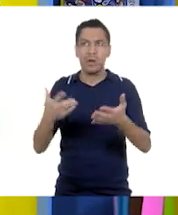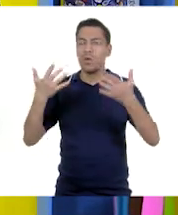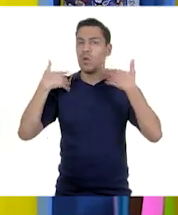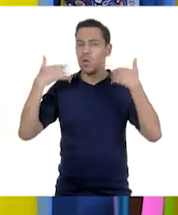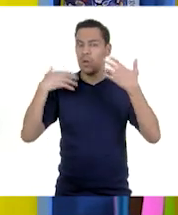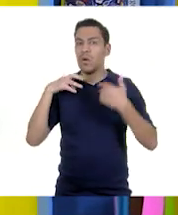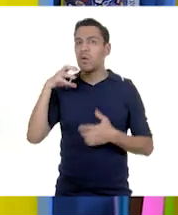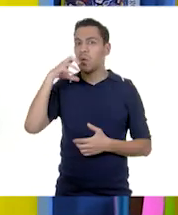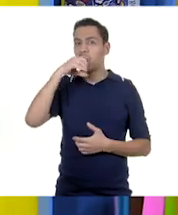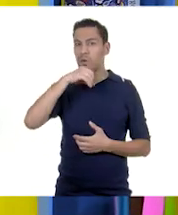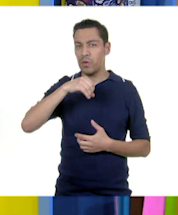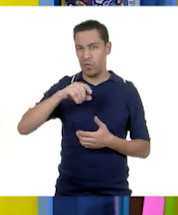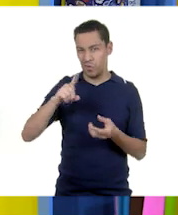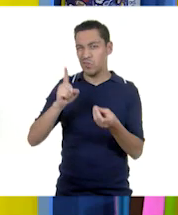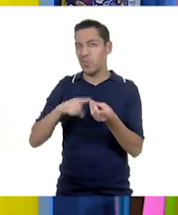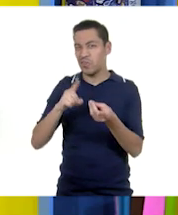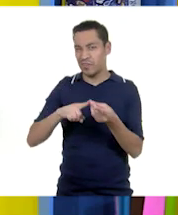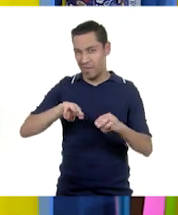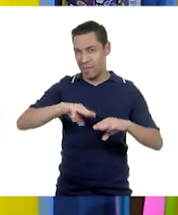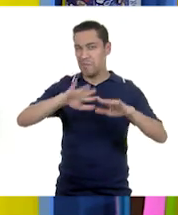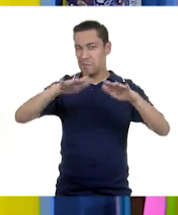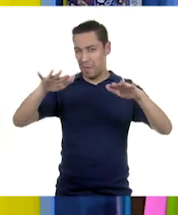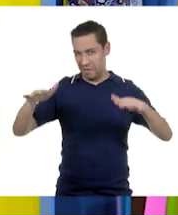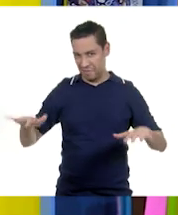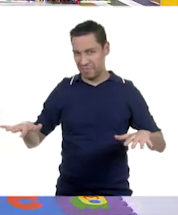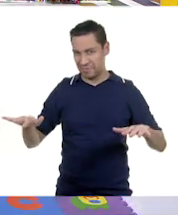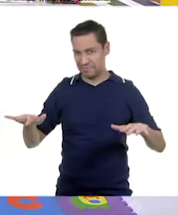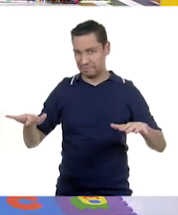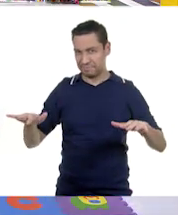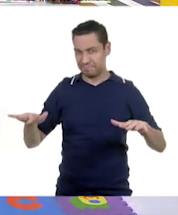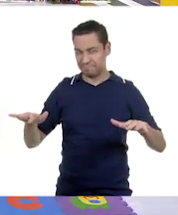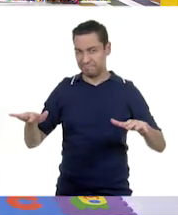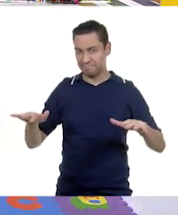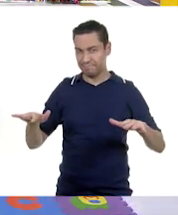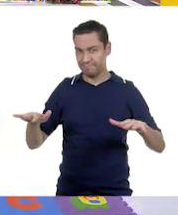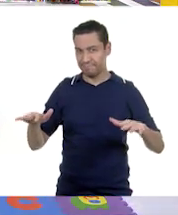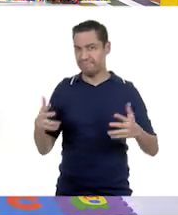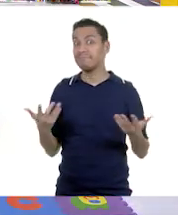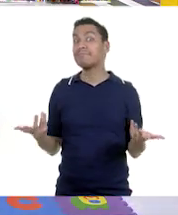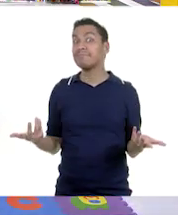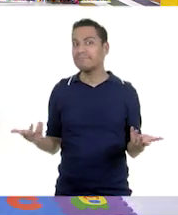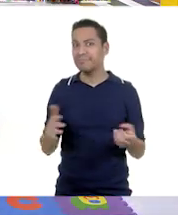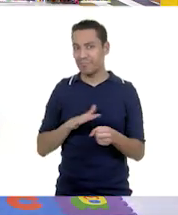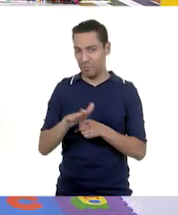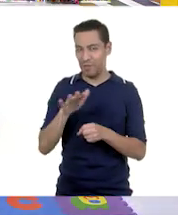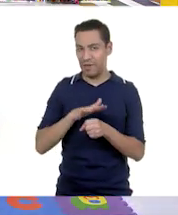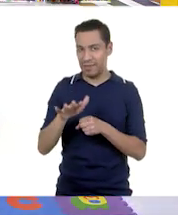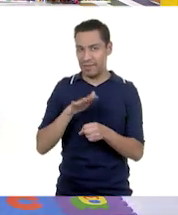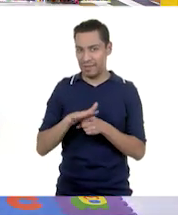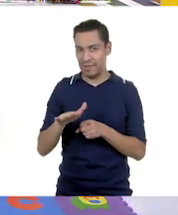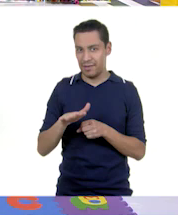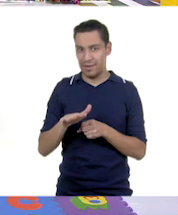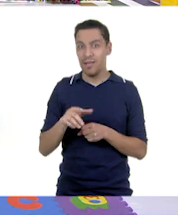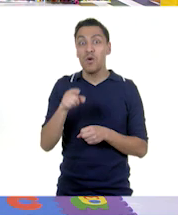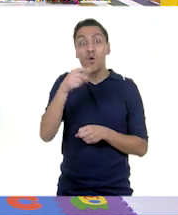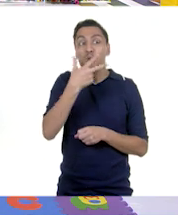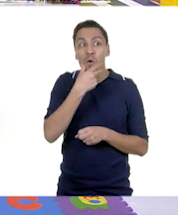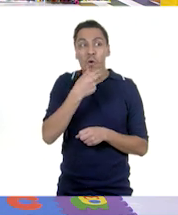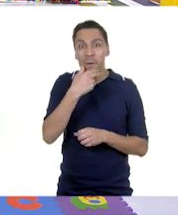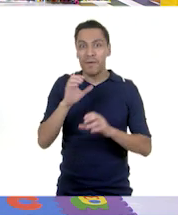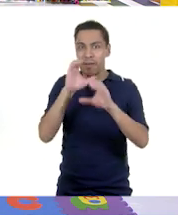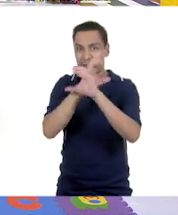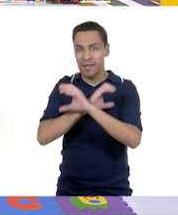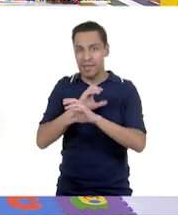mucho calor, como en la playa. Y me refiero Y que de pronto decía algún cantautor que se